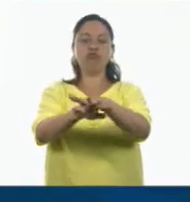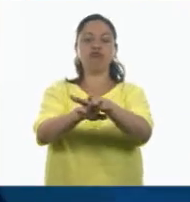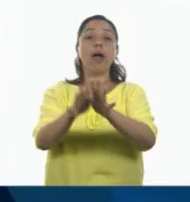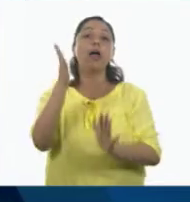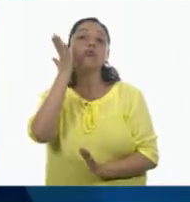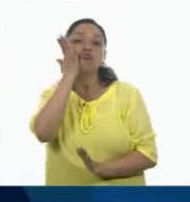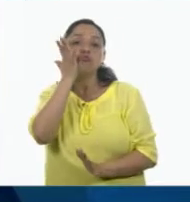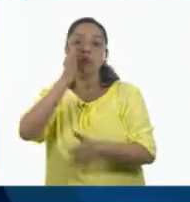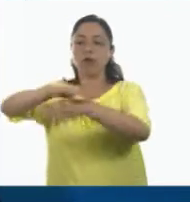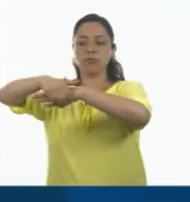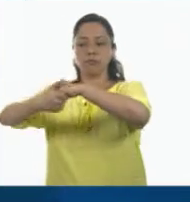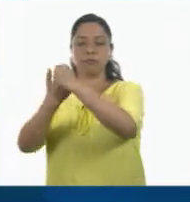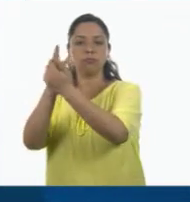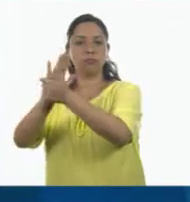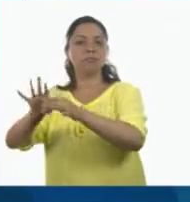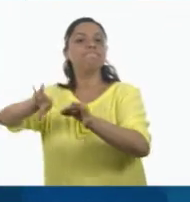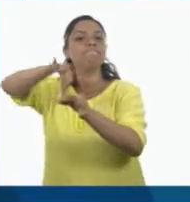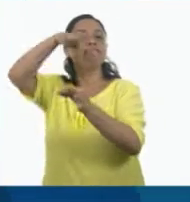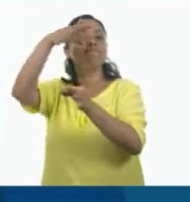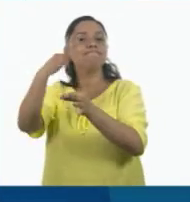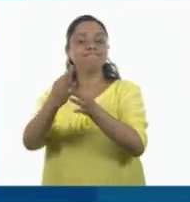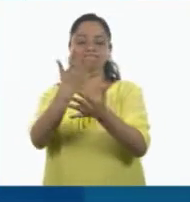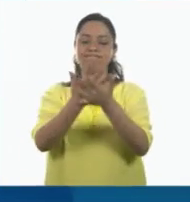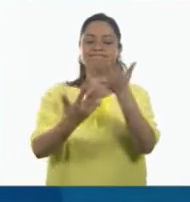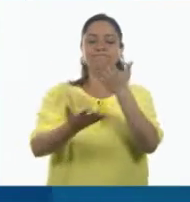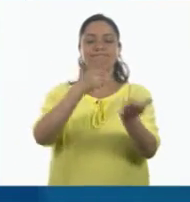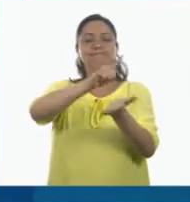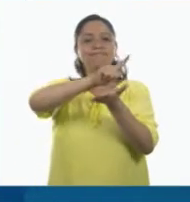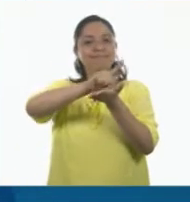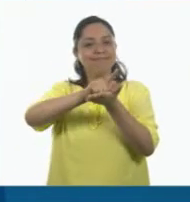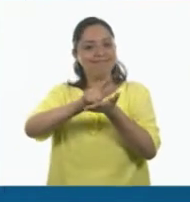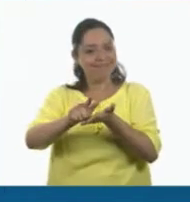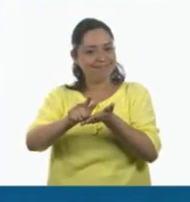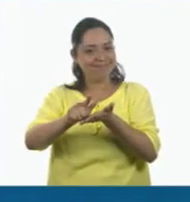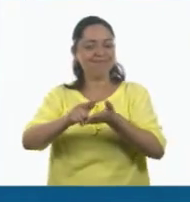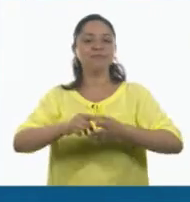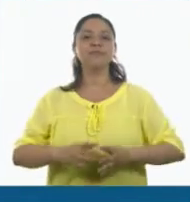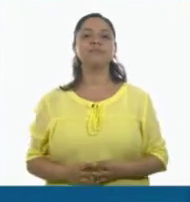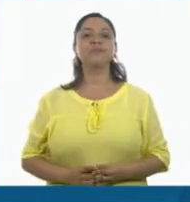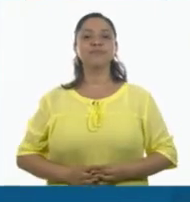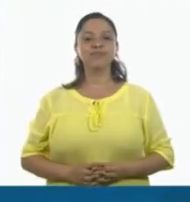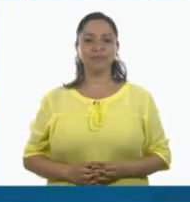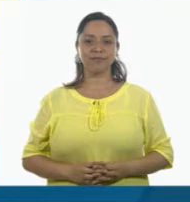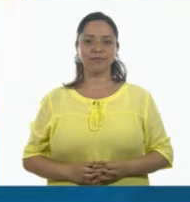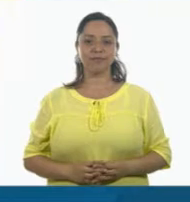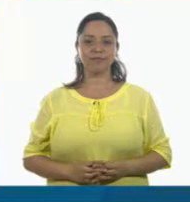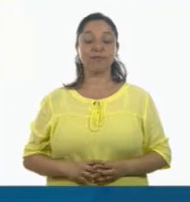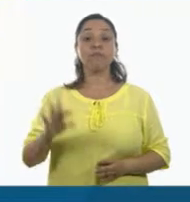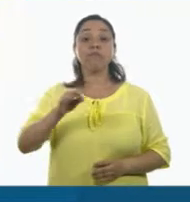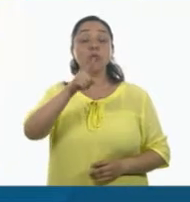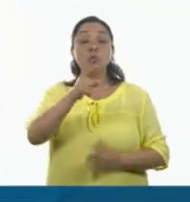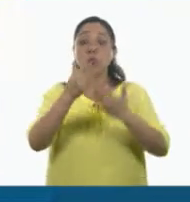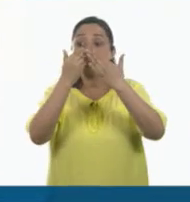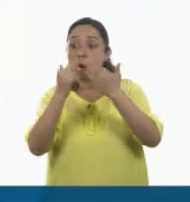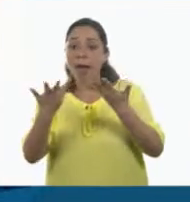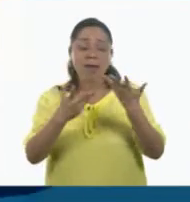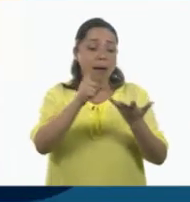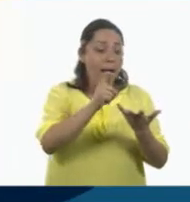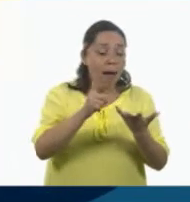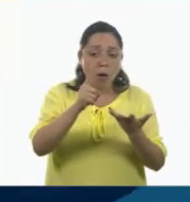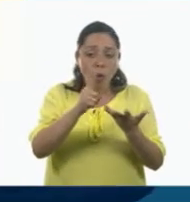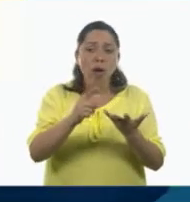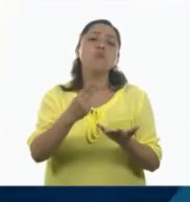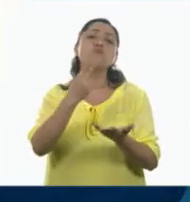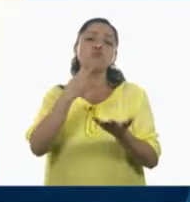Sécalas con una toalla y ¡listo! ¡Tus manos están limpias! Si no tienes agua y jabón,